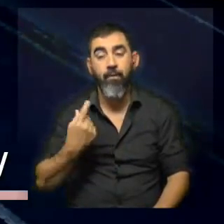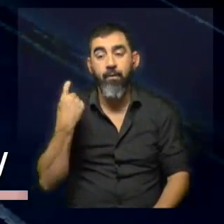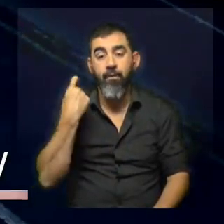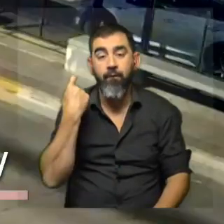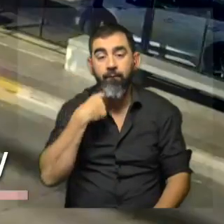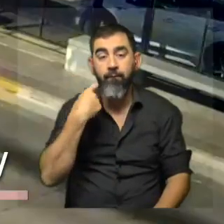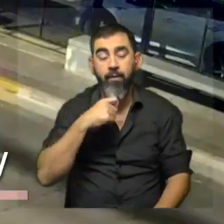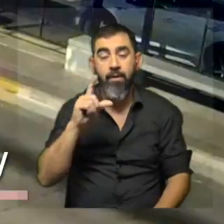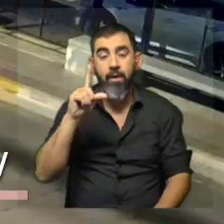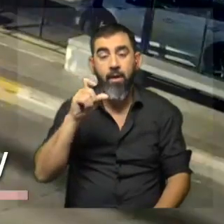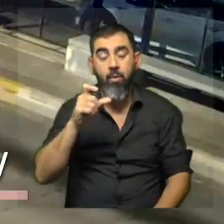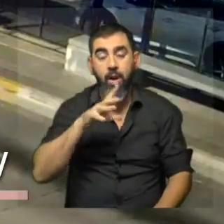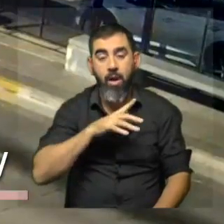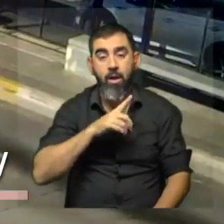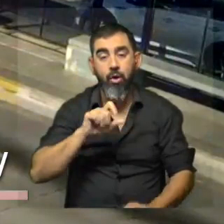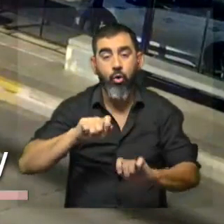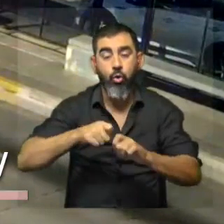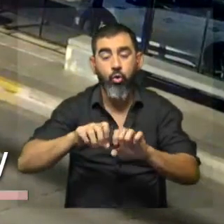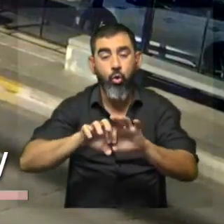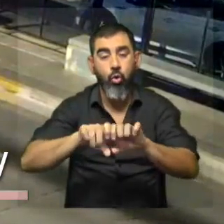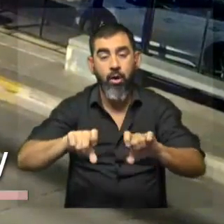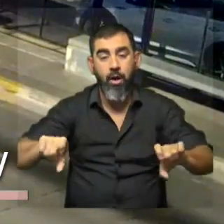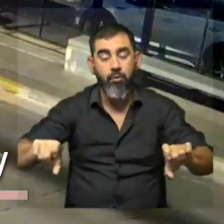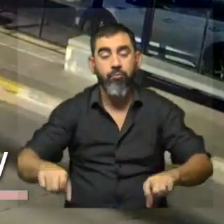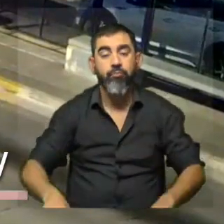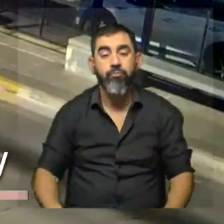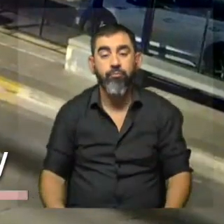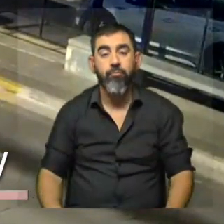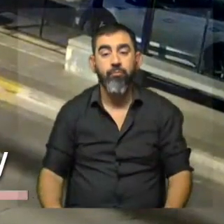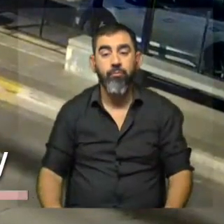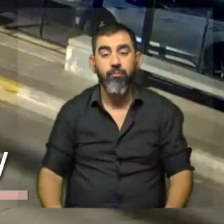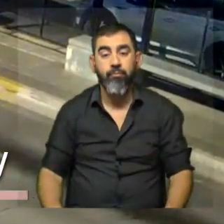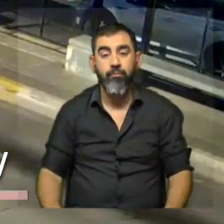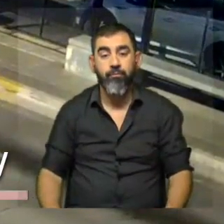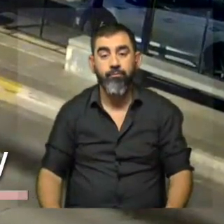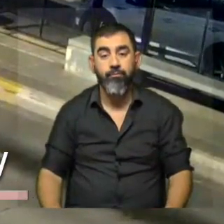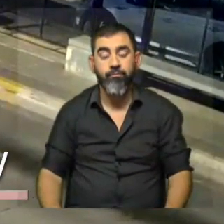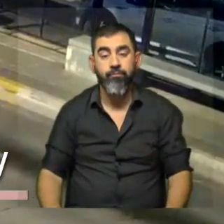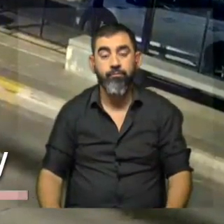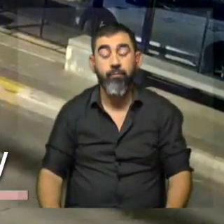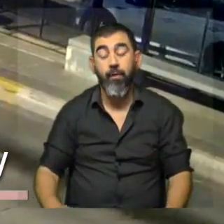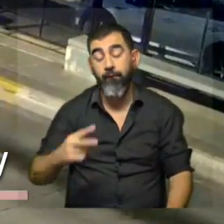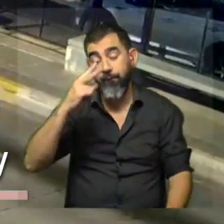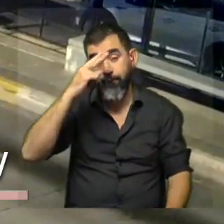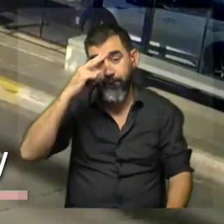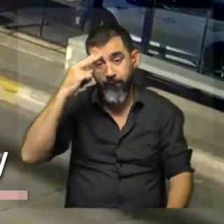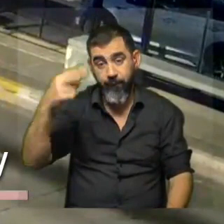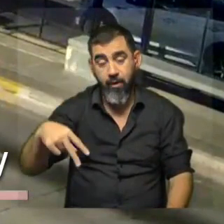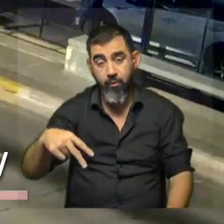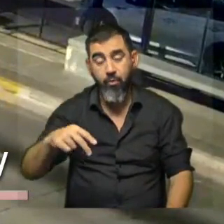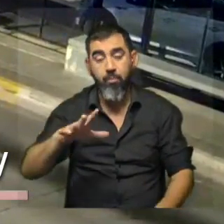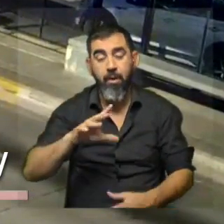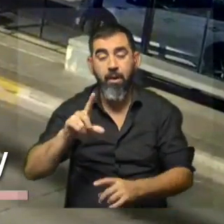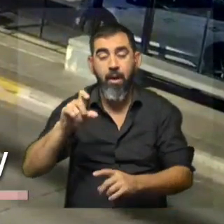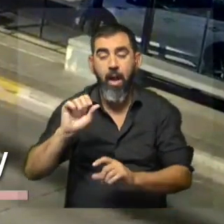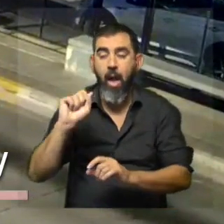agua que hay, no es que haya escasez, el tema es que para otros usos, que cuando en verano se usa mucho más para